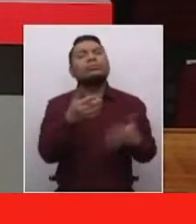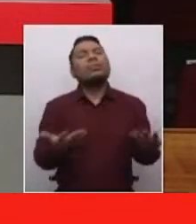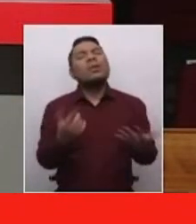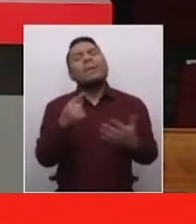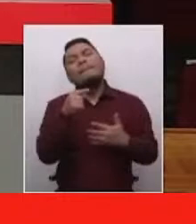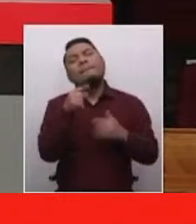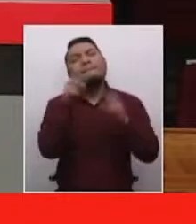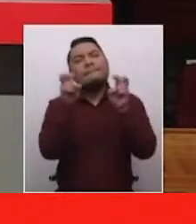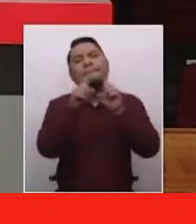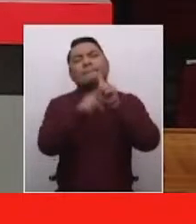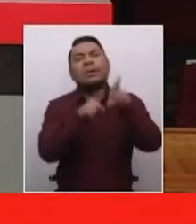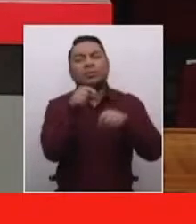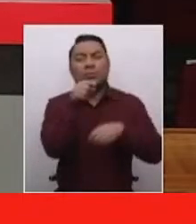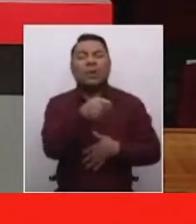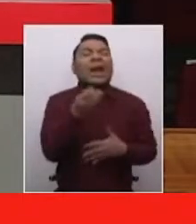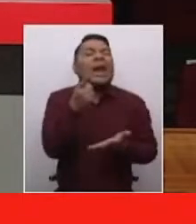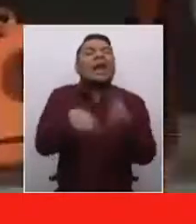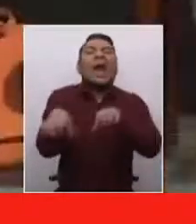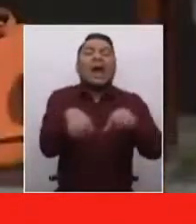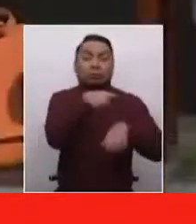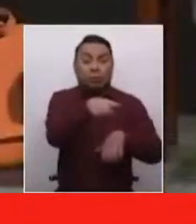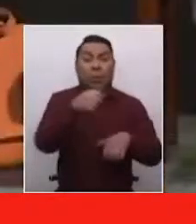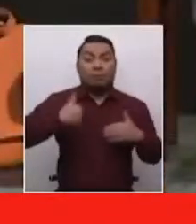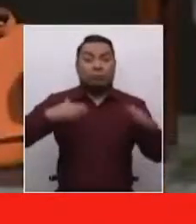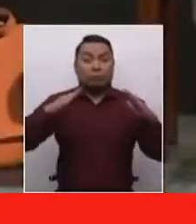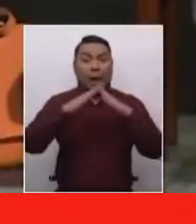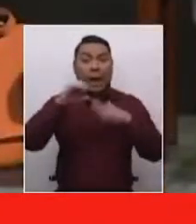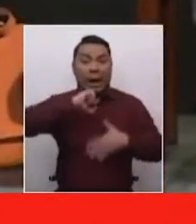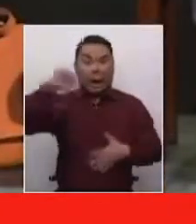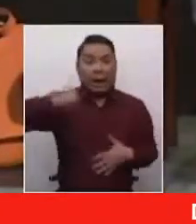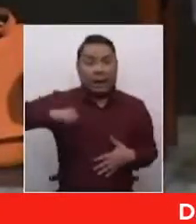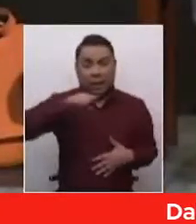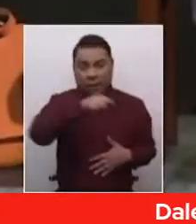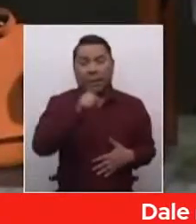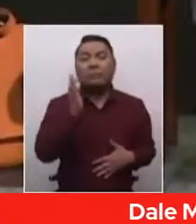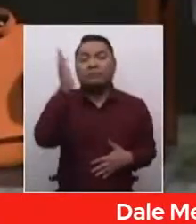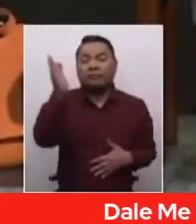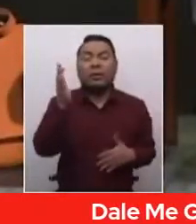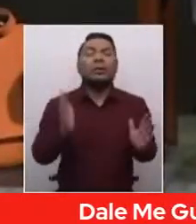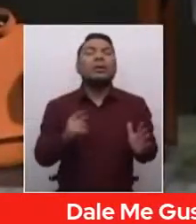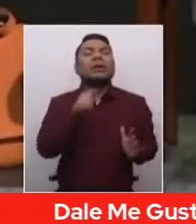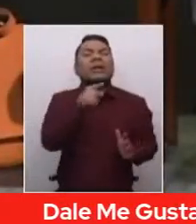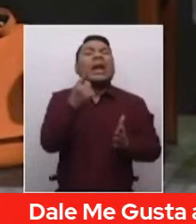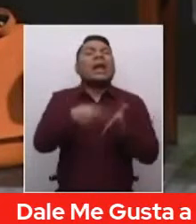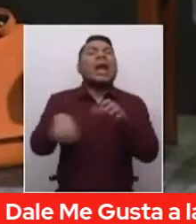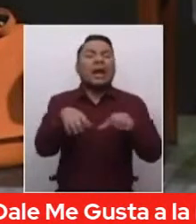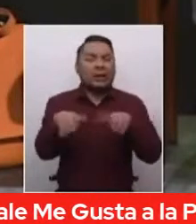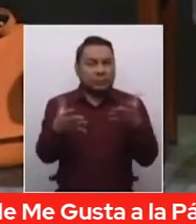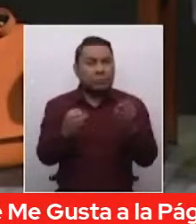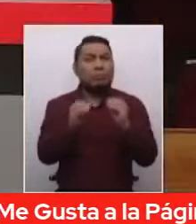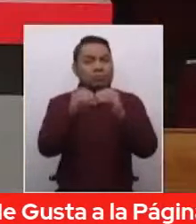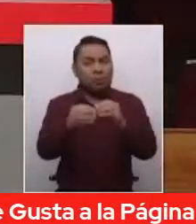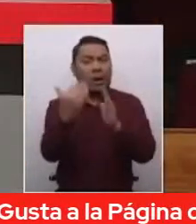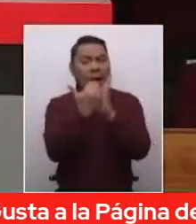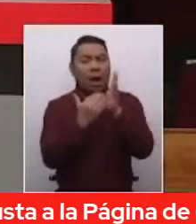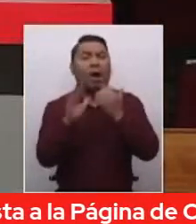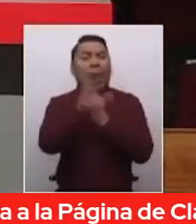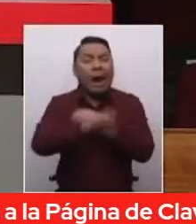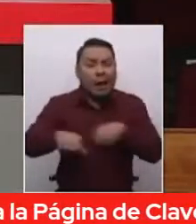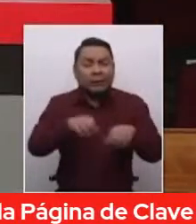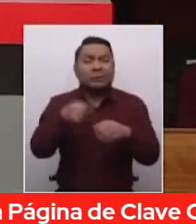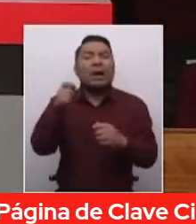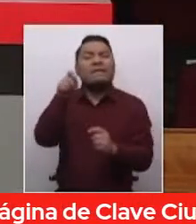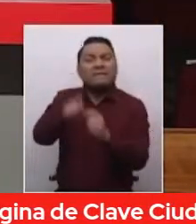es, ¿establecerá usted, en caso de llegar al municipio de Lima como alcaldesa, establecerá protocolos de acción frente a casos de